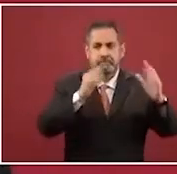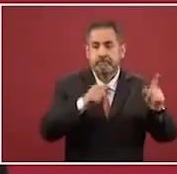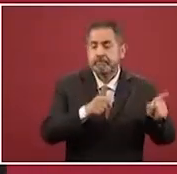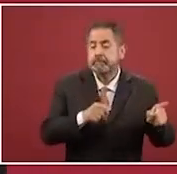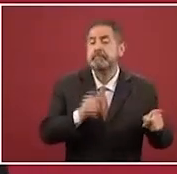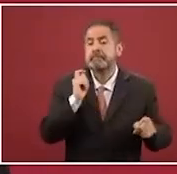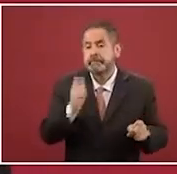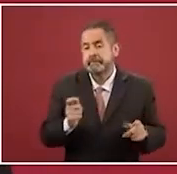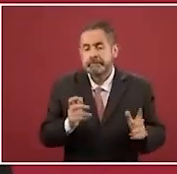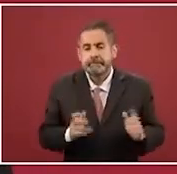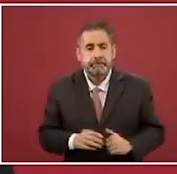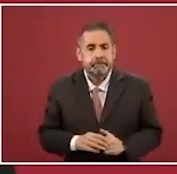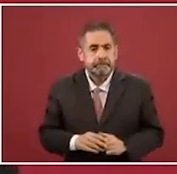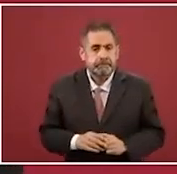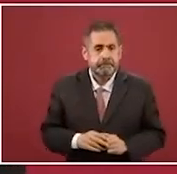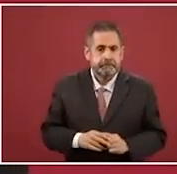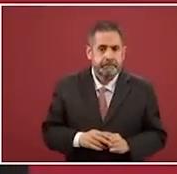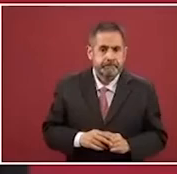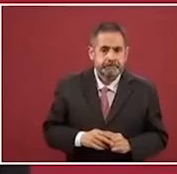se está